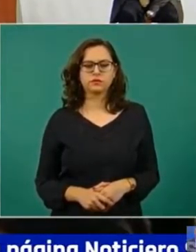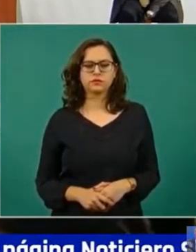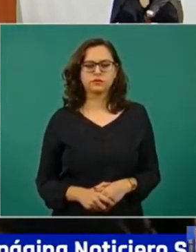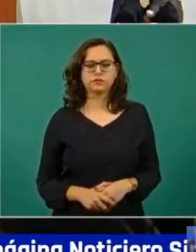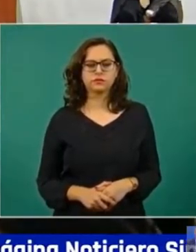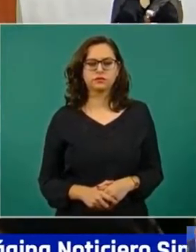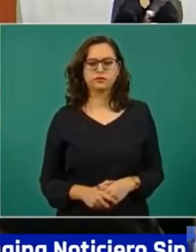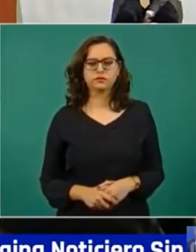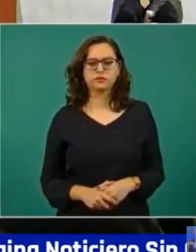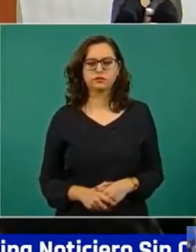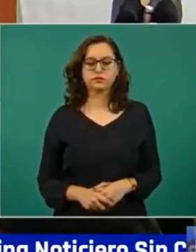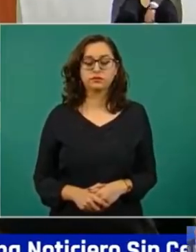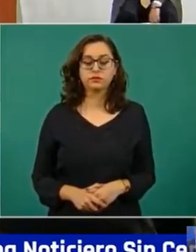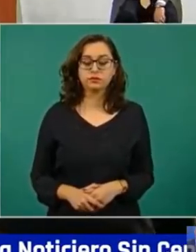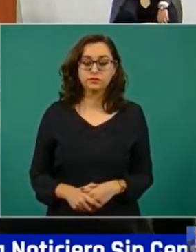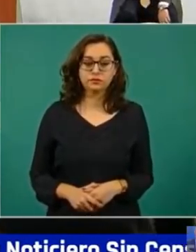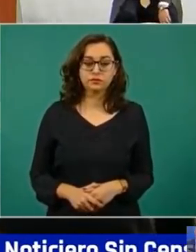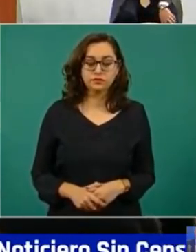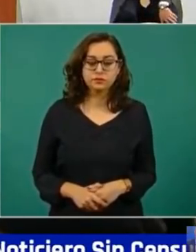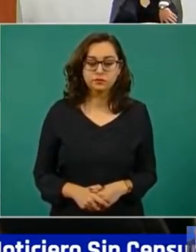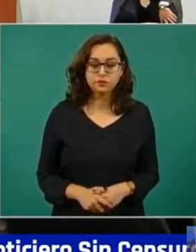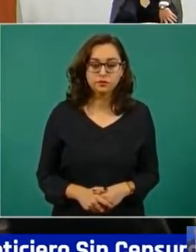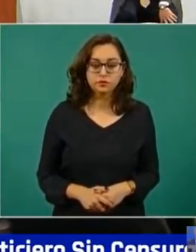Nada más los bancos.